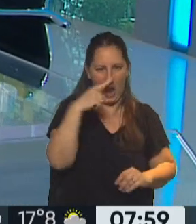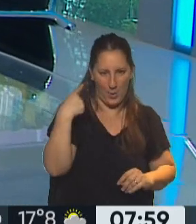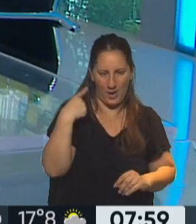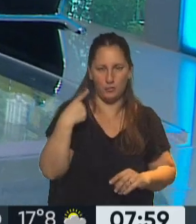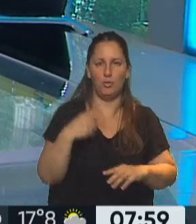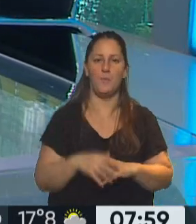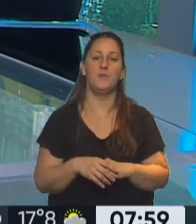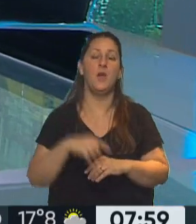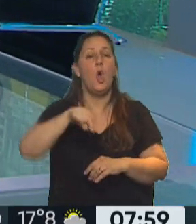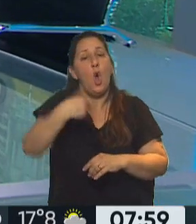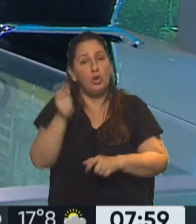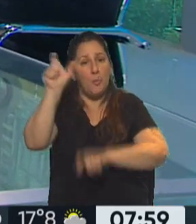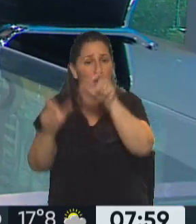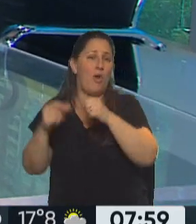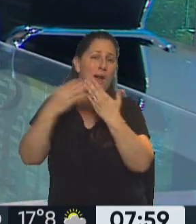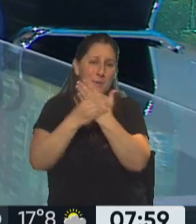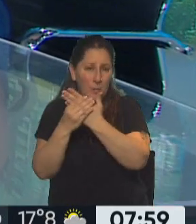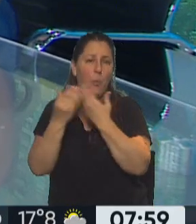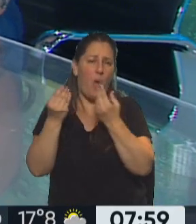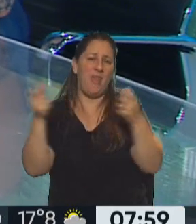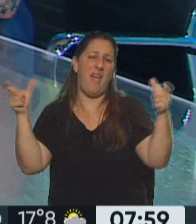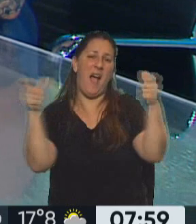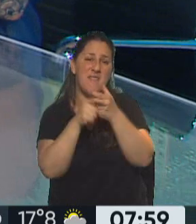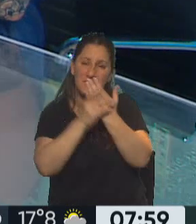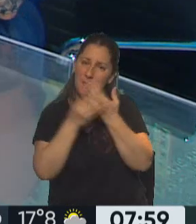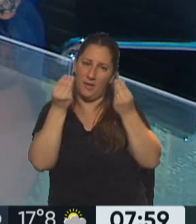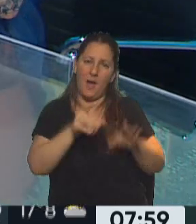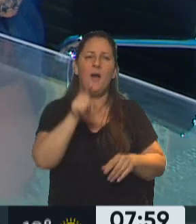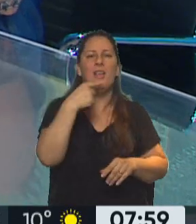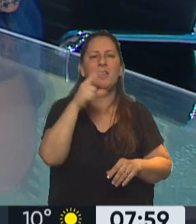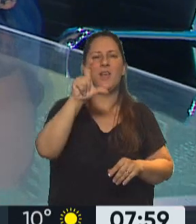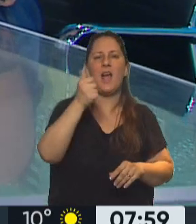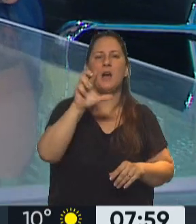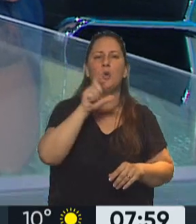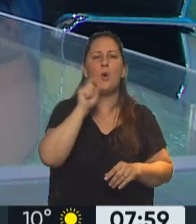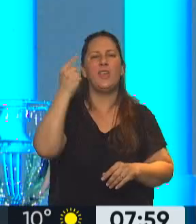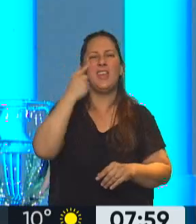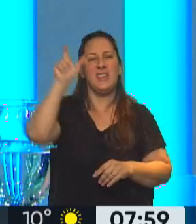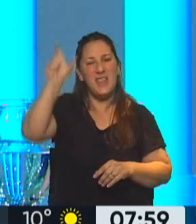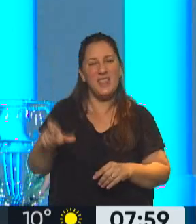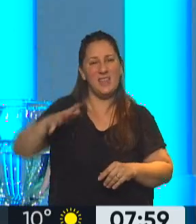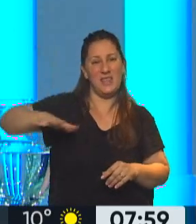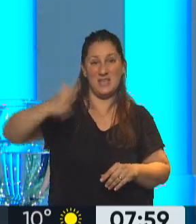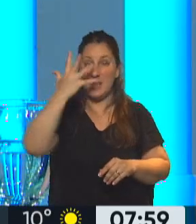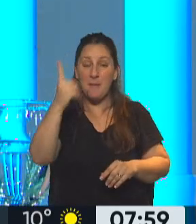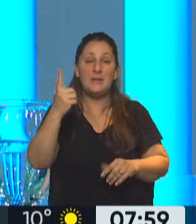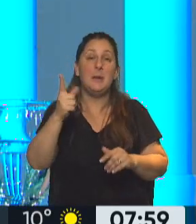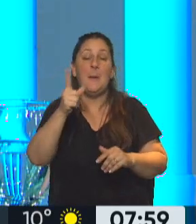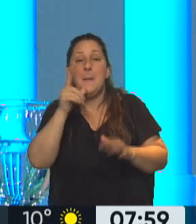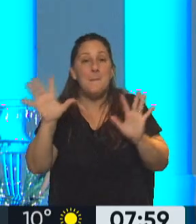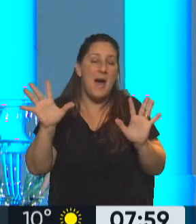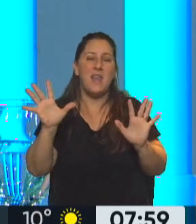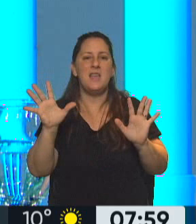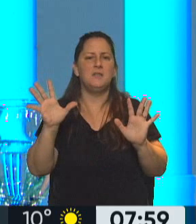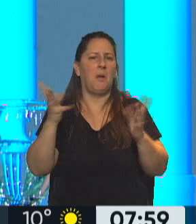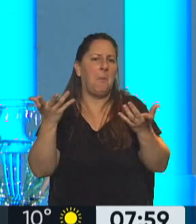que otros funcionarios es posible que dejen el gabinete vos decías catopodis intendente en su momento de San Martín pareciera que no tiene